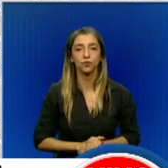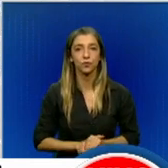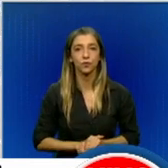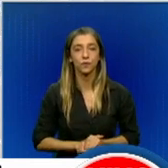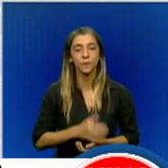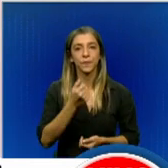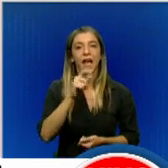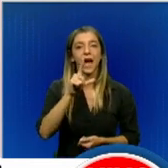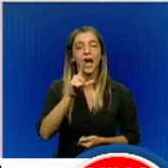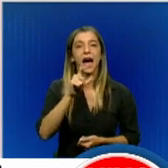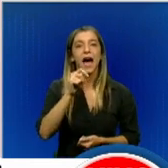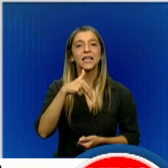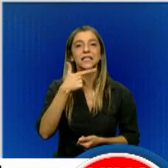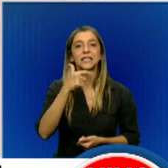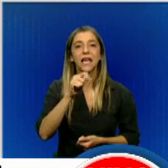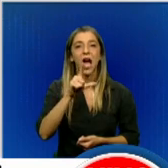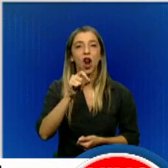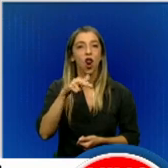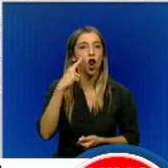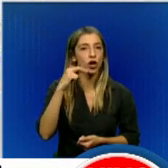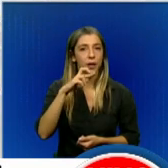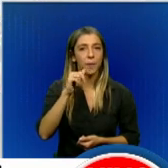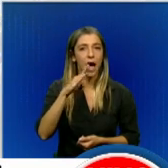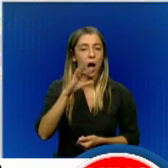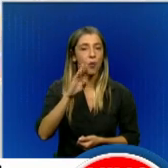al salón y pablo miguel afirmativo